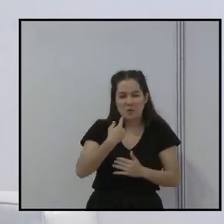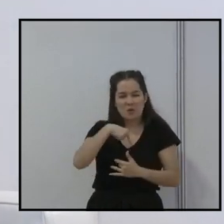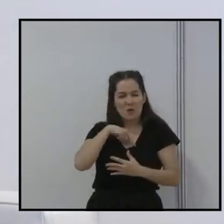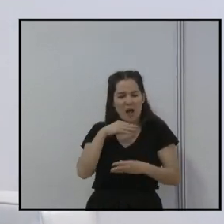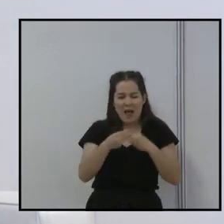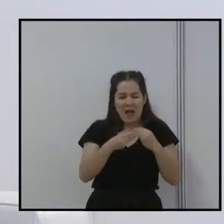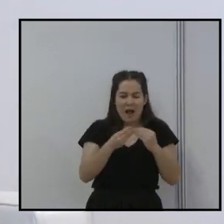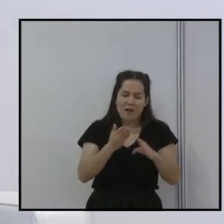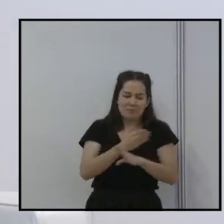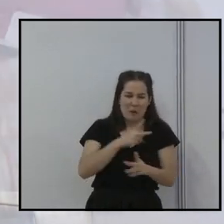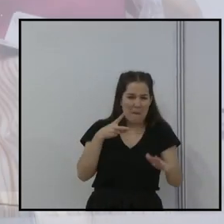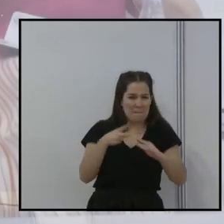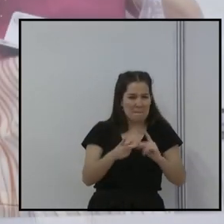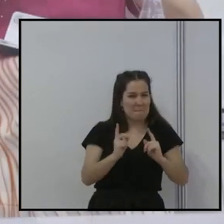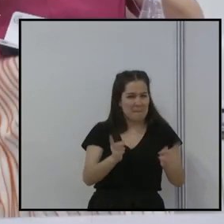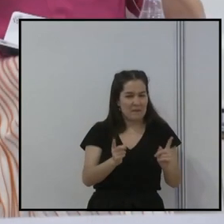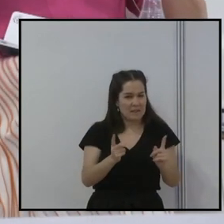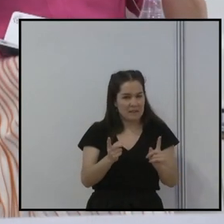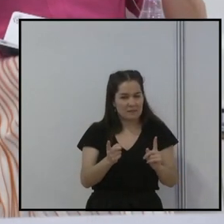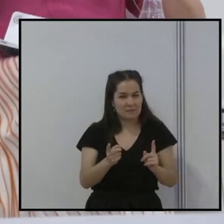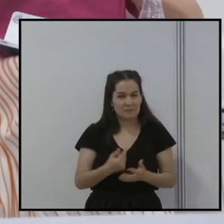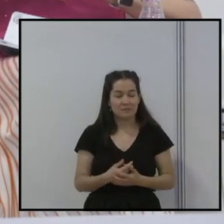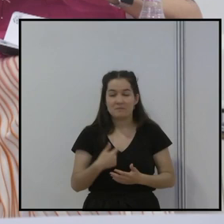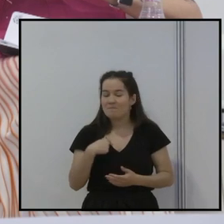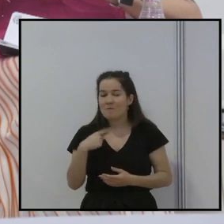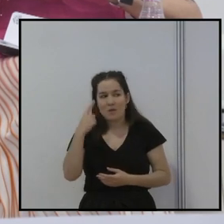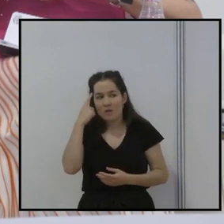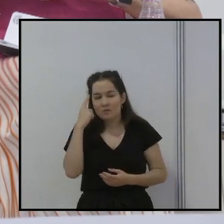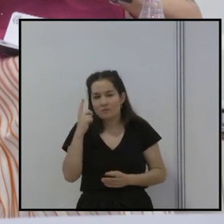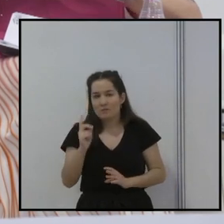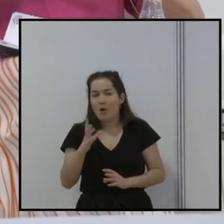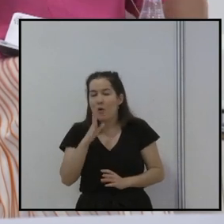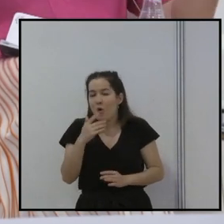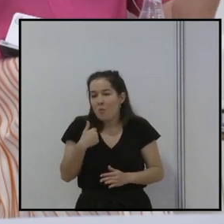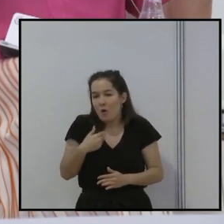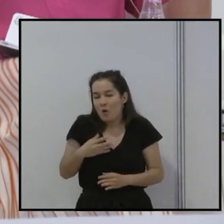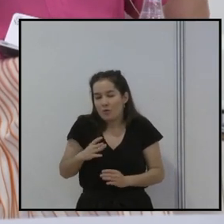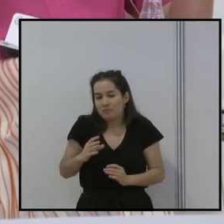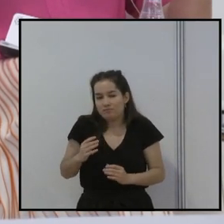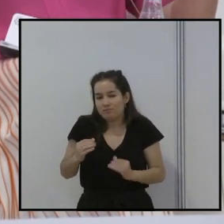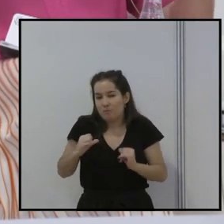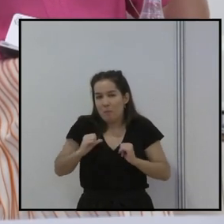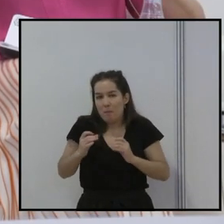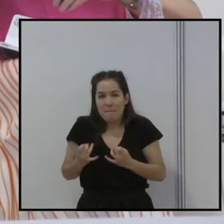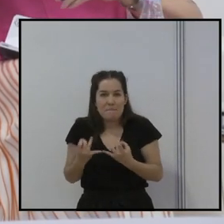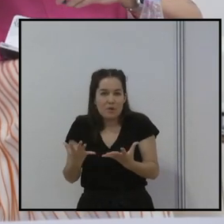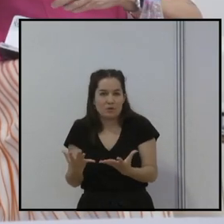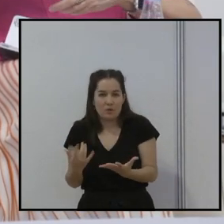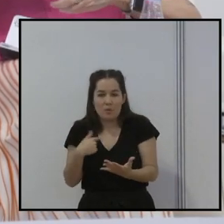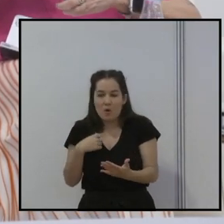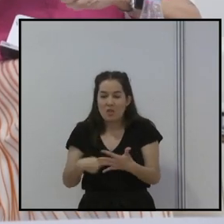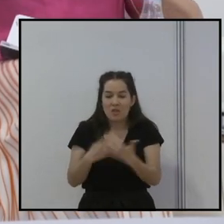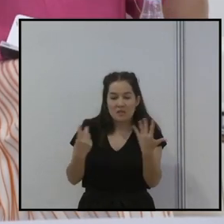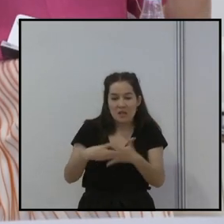punto... Yo desde luego no, porque además fue tan temprano que no podía haber hecho nada. O sea, a los 16, 17 años que pues no podía haber